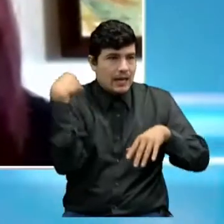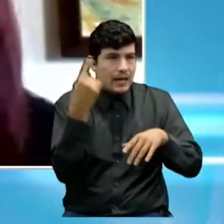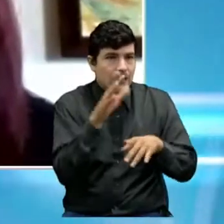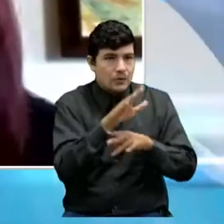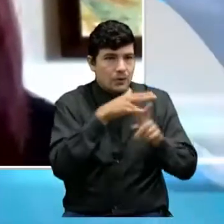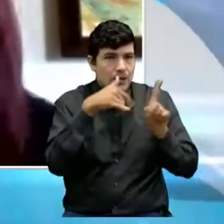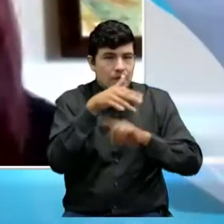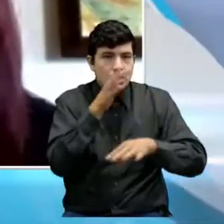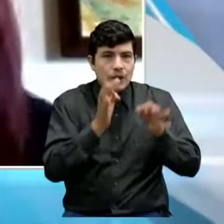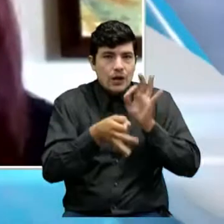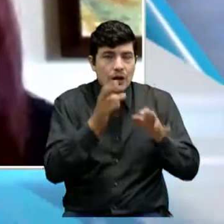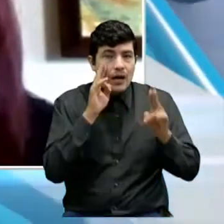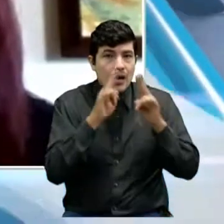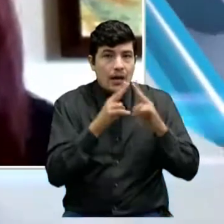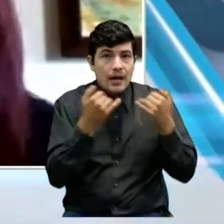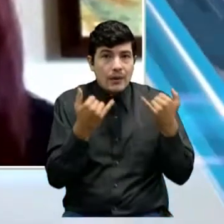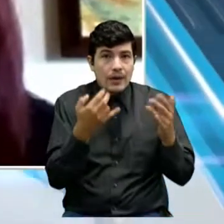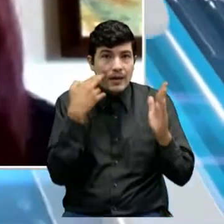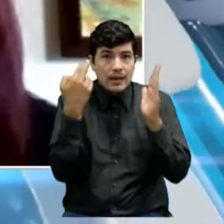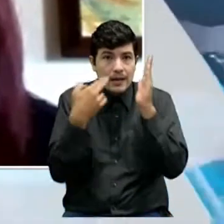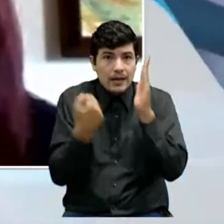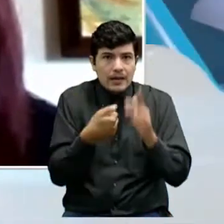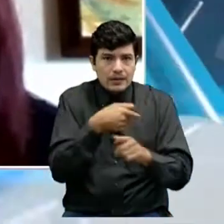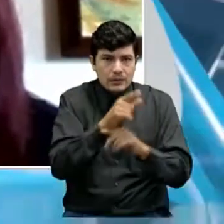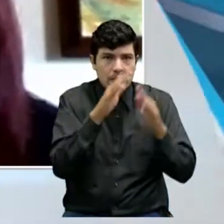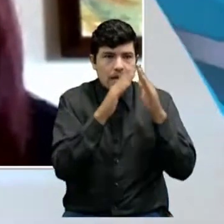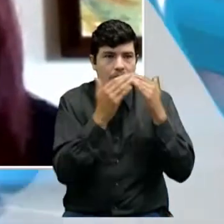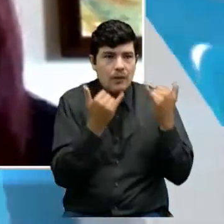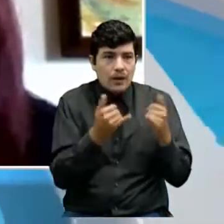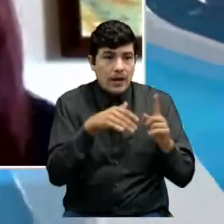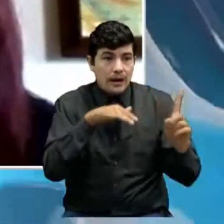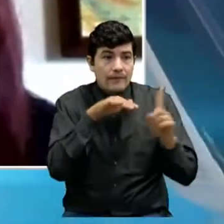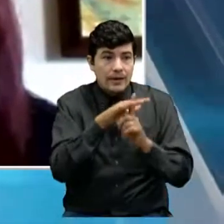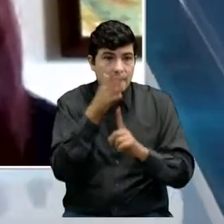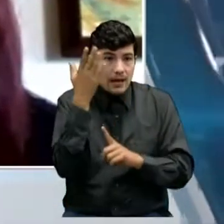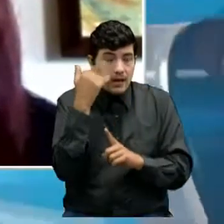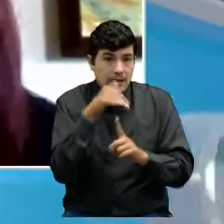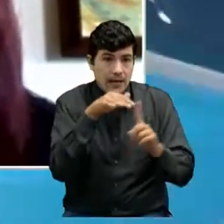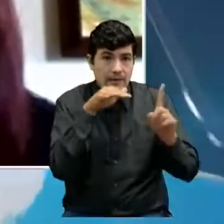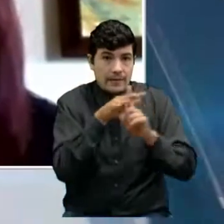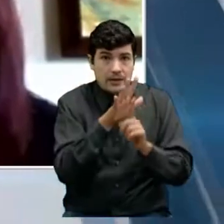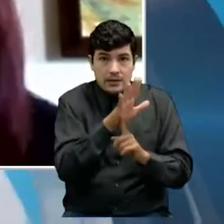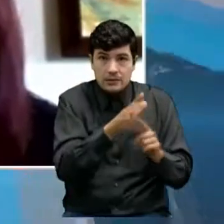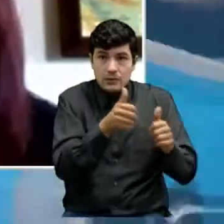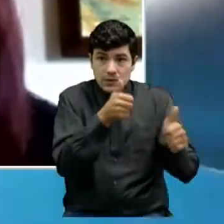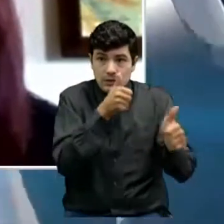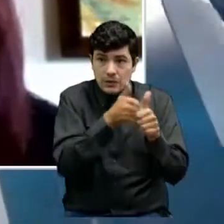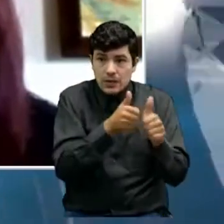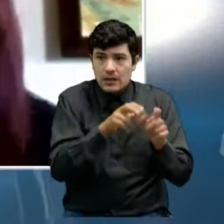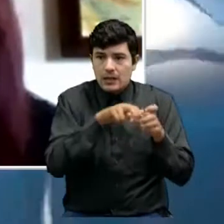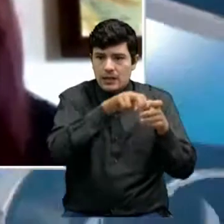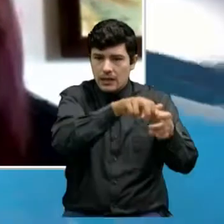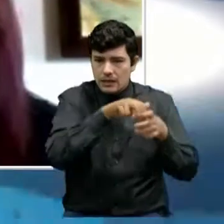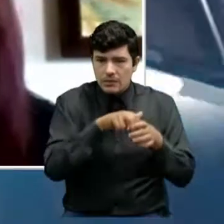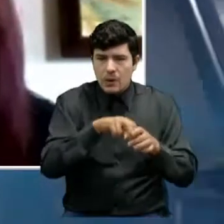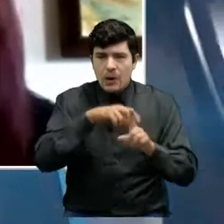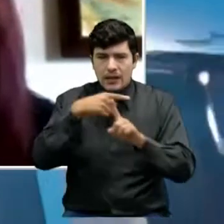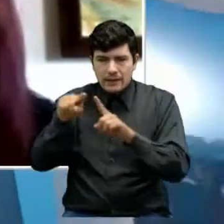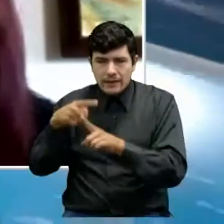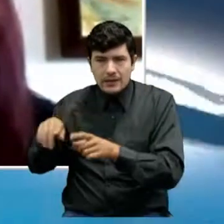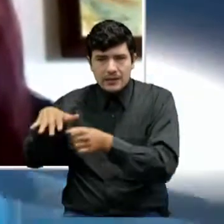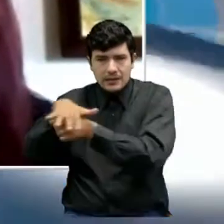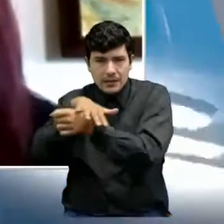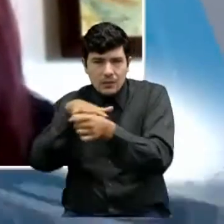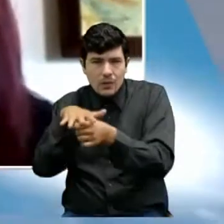judicial, que se elaboró desde la casa. Esto afectó directamente a auxilios de transporte y a otras situaciones